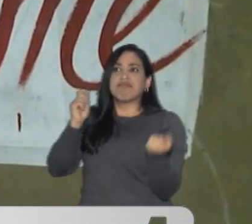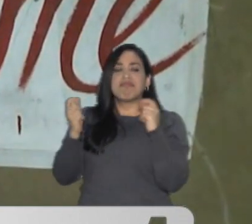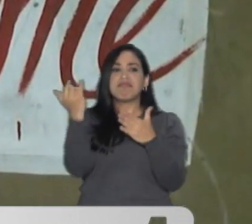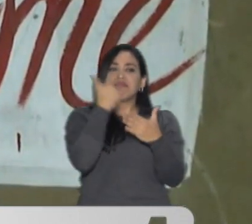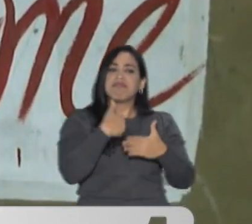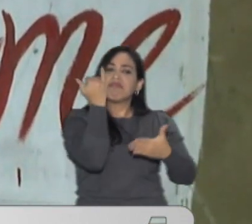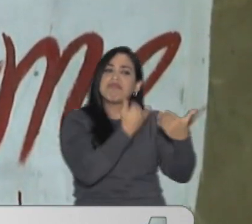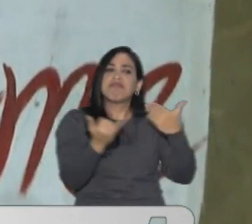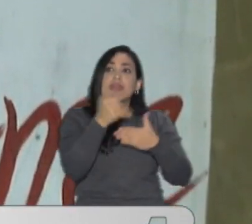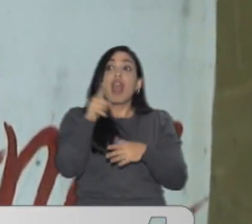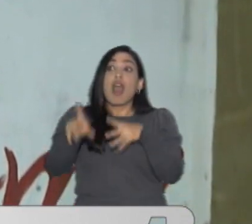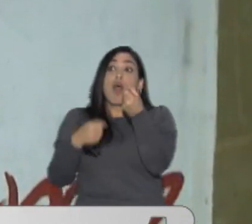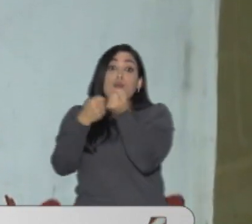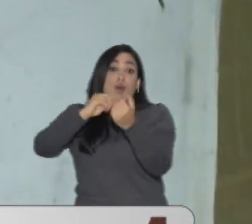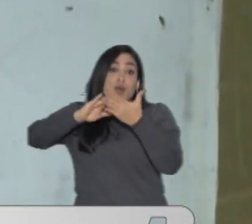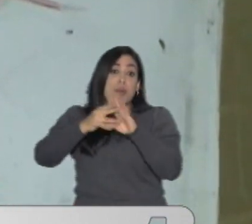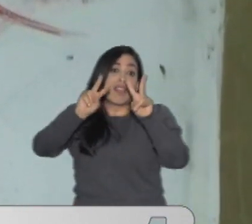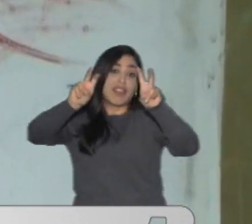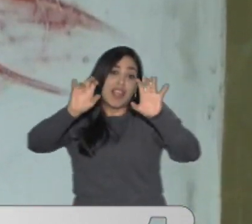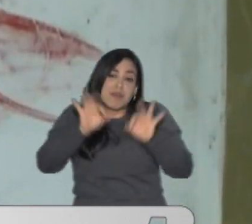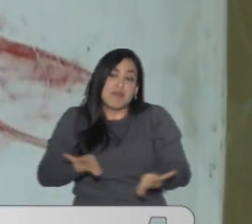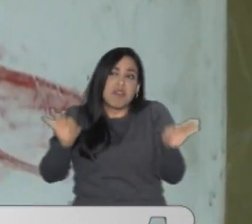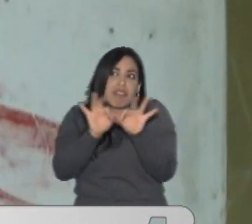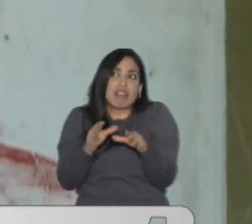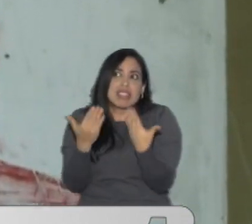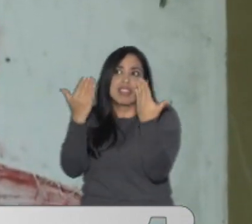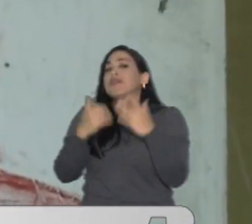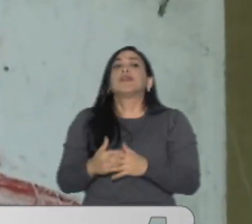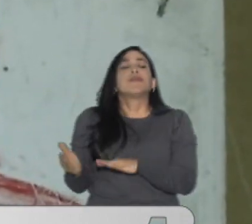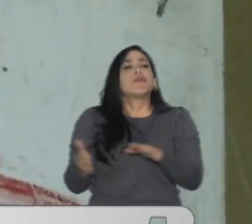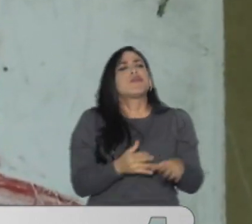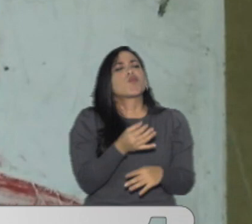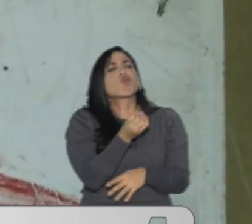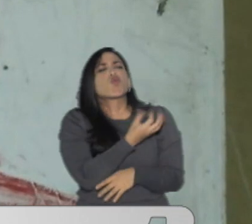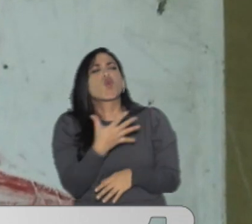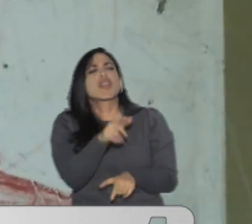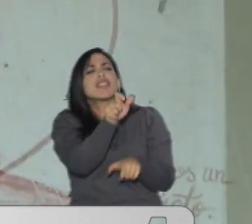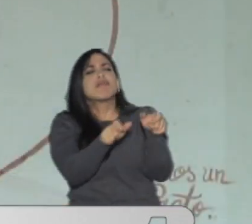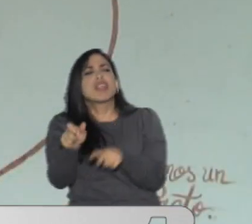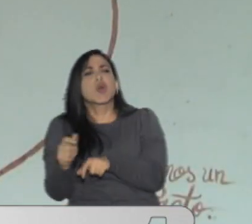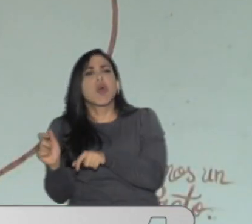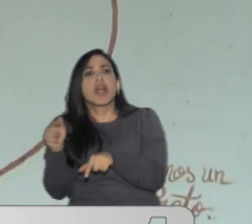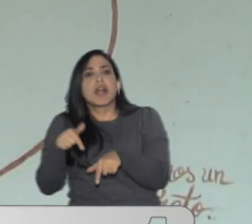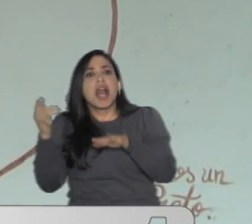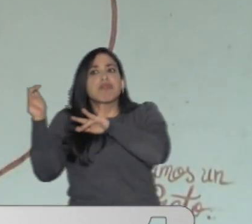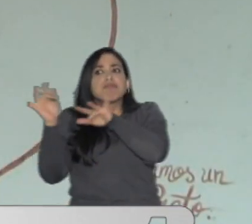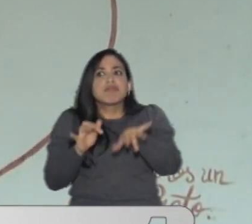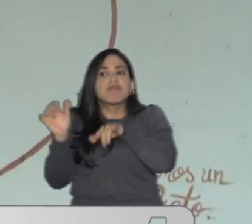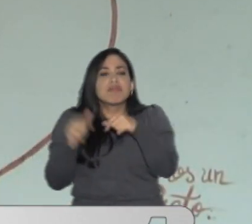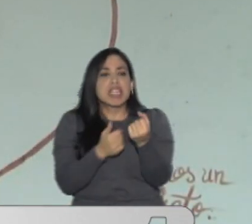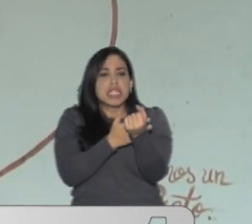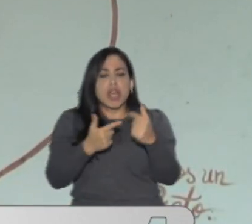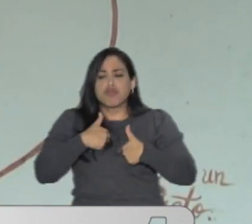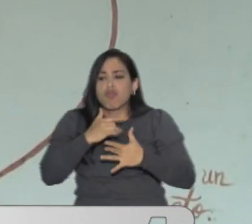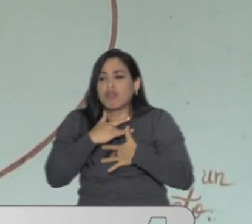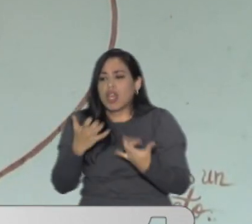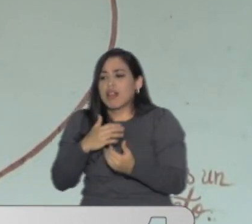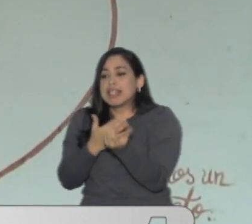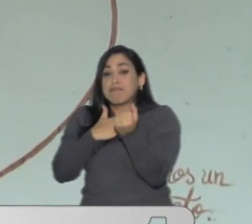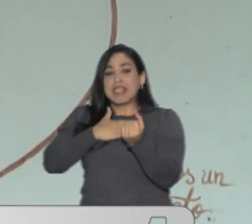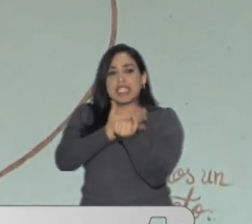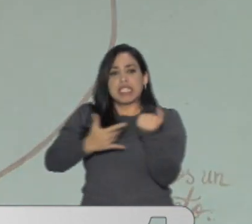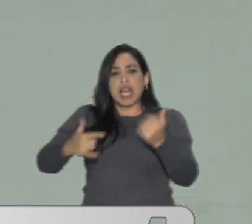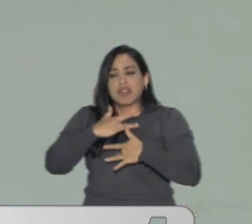están en pro de la paz, entonces por eso es necesario. Julián, ¿cuántas personas han venido a donar sangre y qué se necesita para